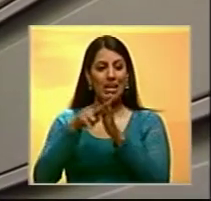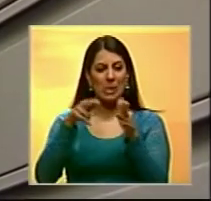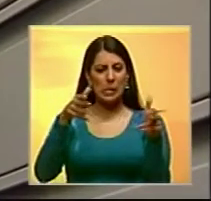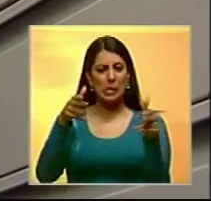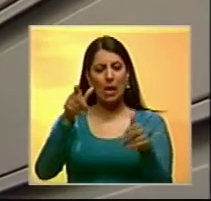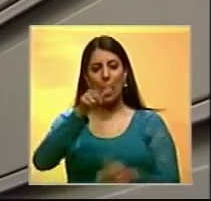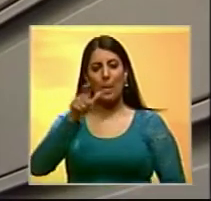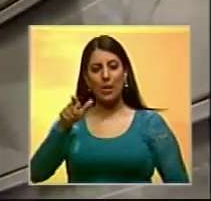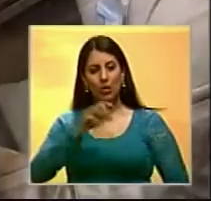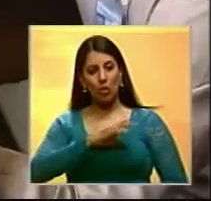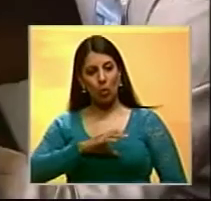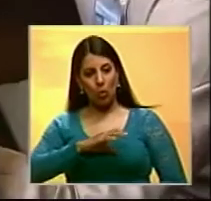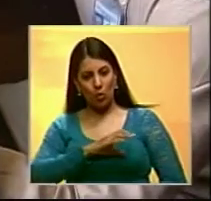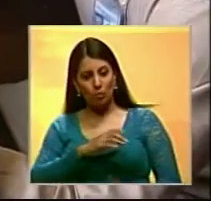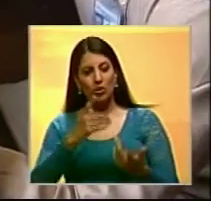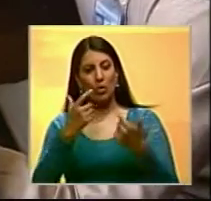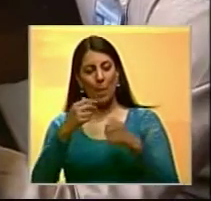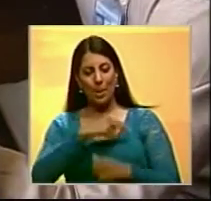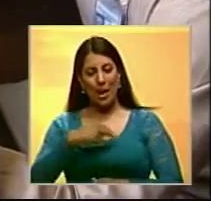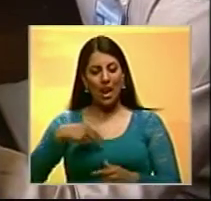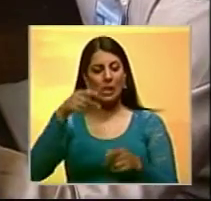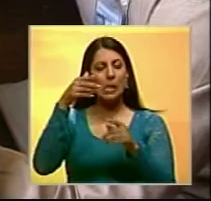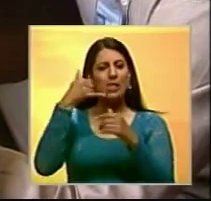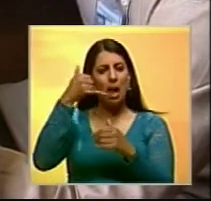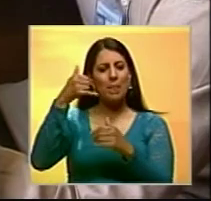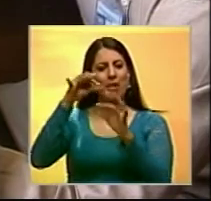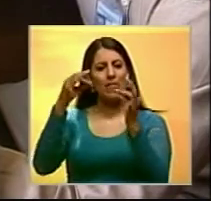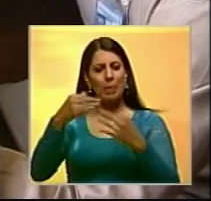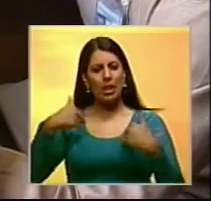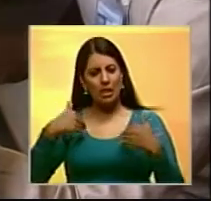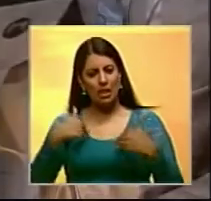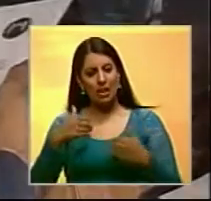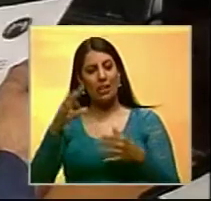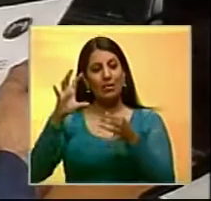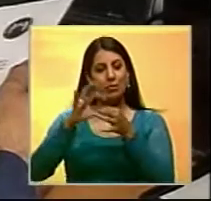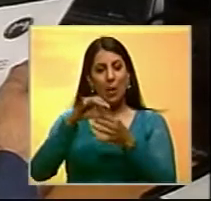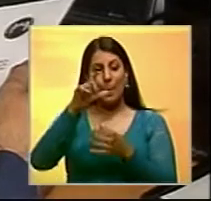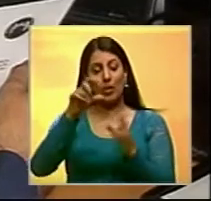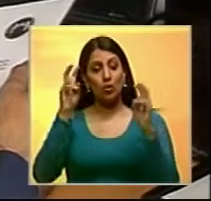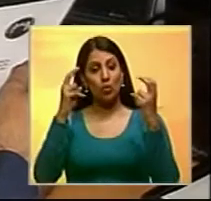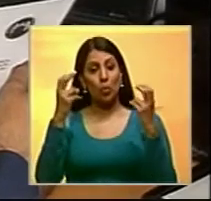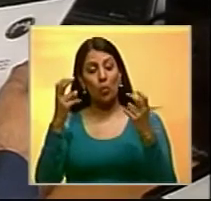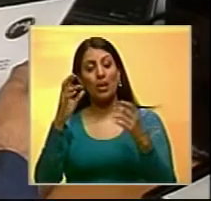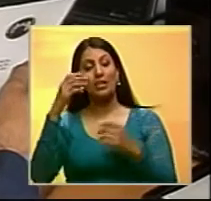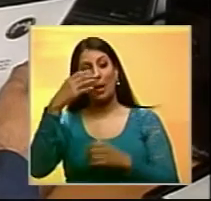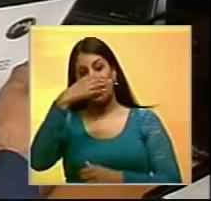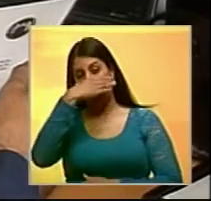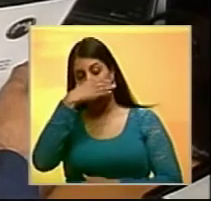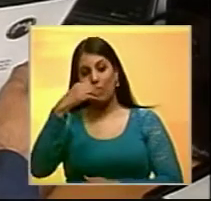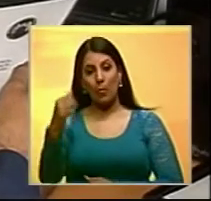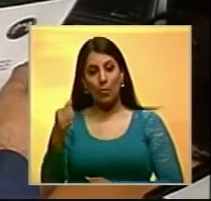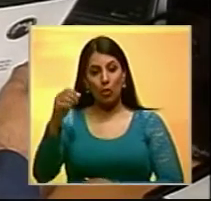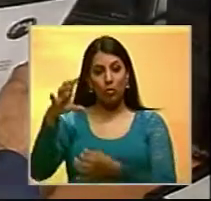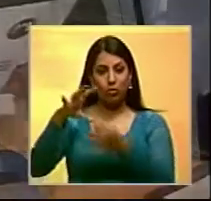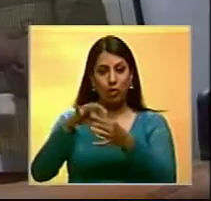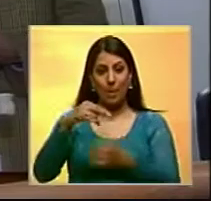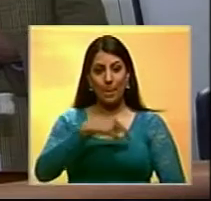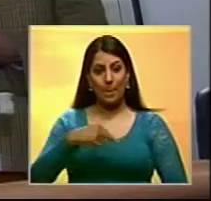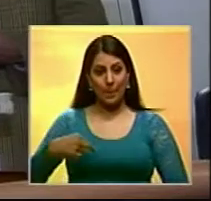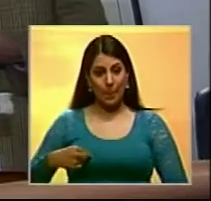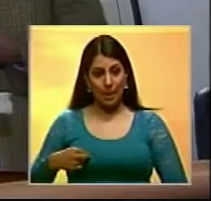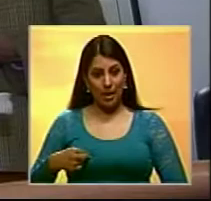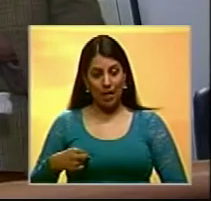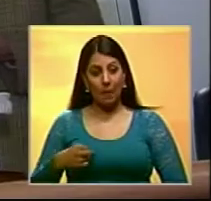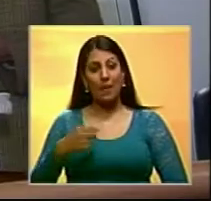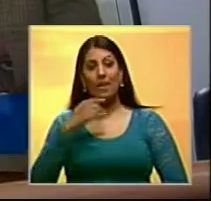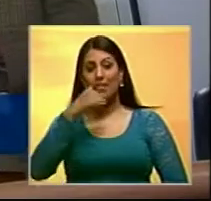los miembros de estas organizaciones a los familiares de las víctimas, vinculando a supuestas mafias policiales con estas bandas delictivas,